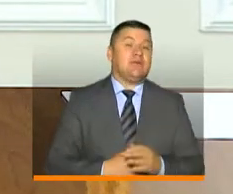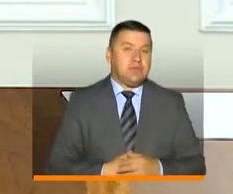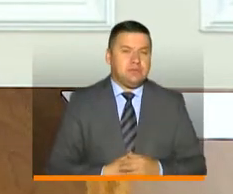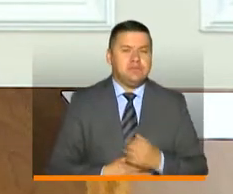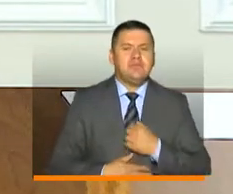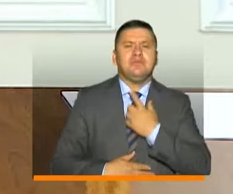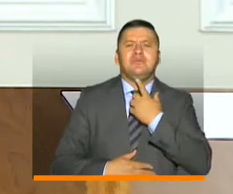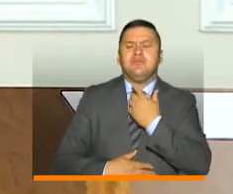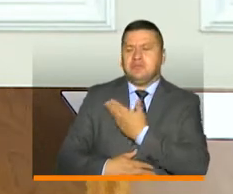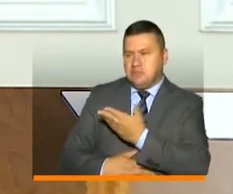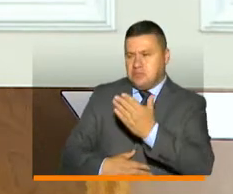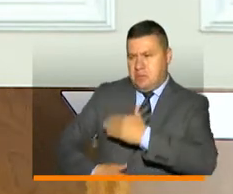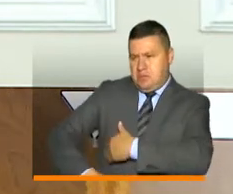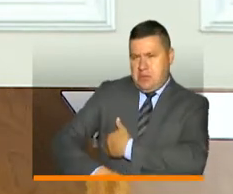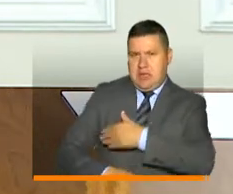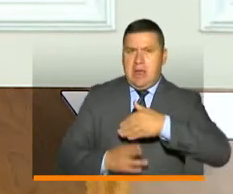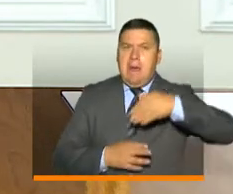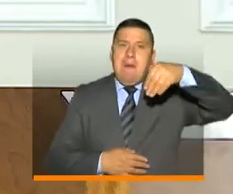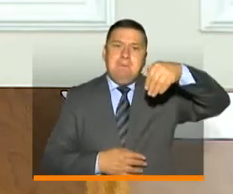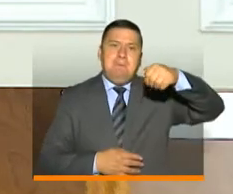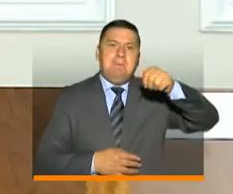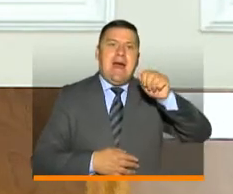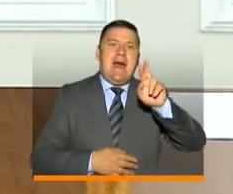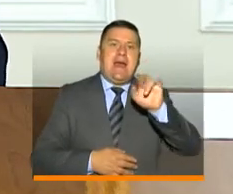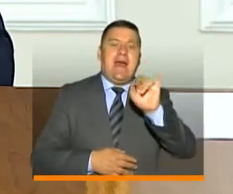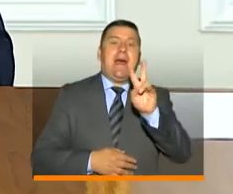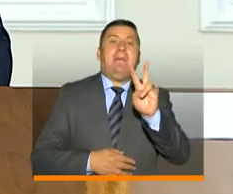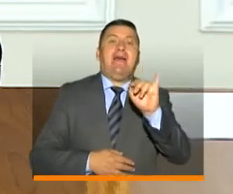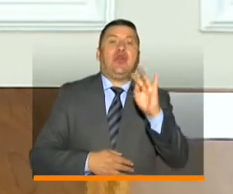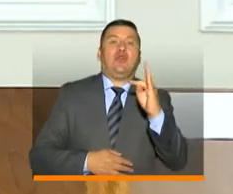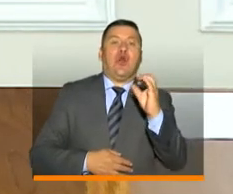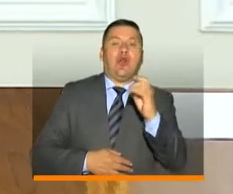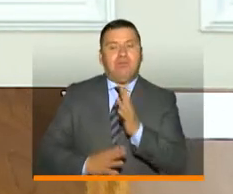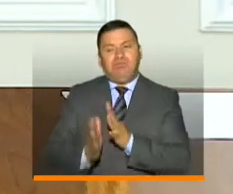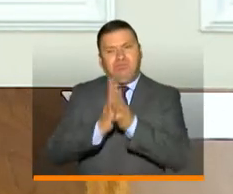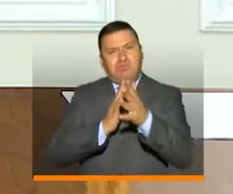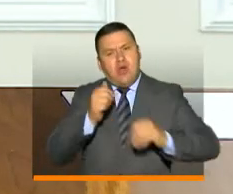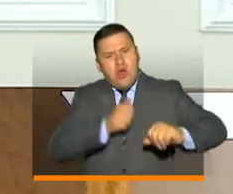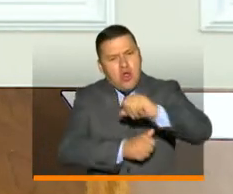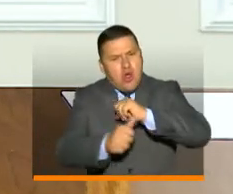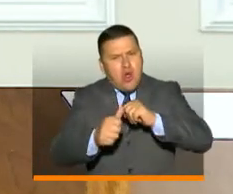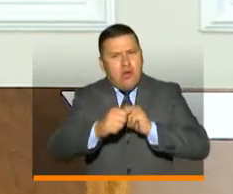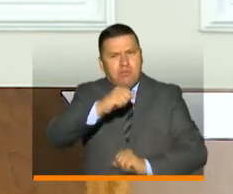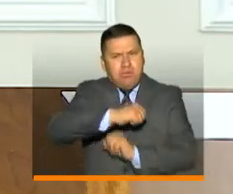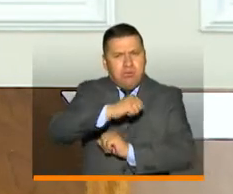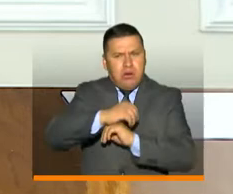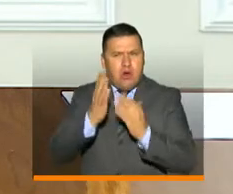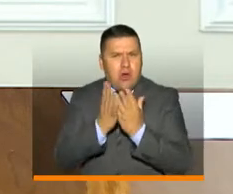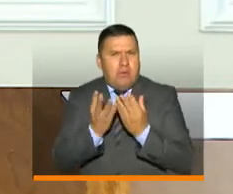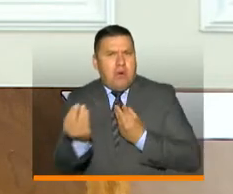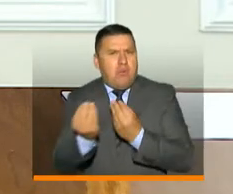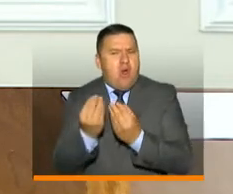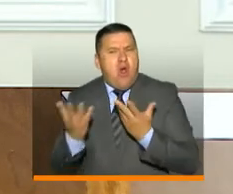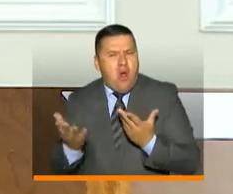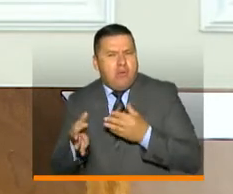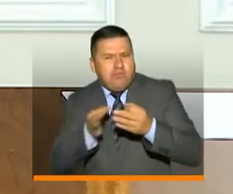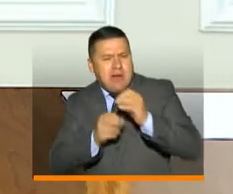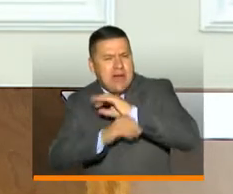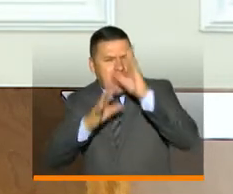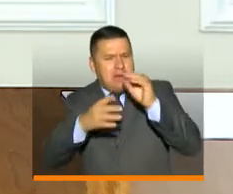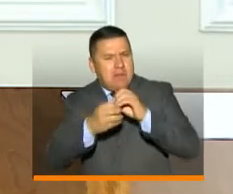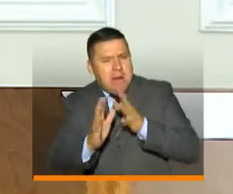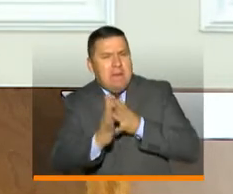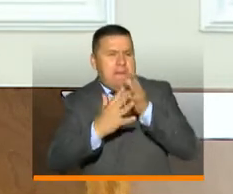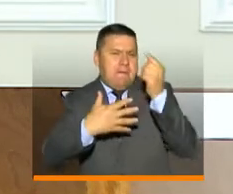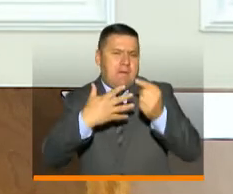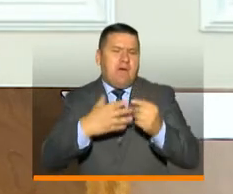me gustaría que la ministra María Victoria nos hable también de estos temas, nos hable de la reactivación de infraestructura escolar y también otros